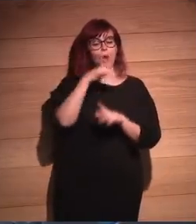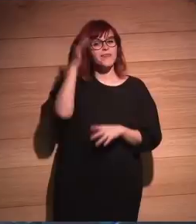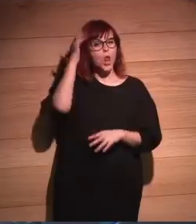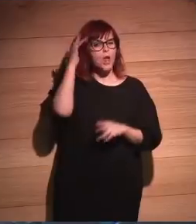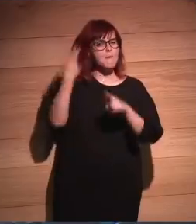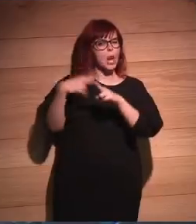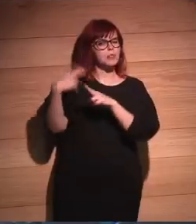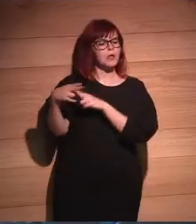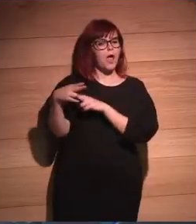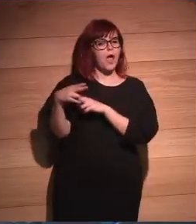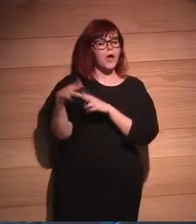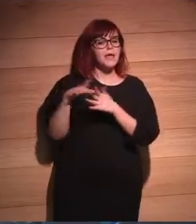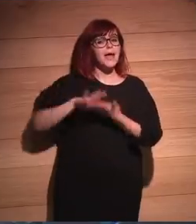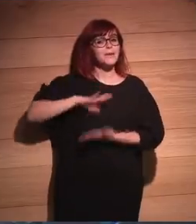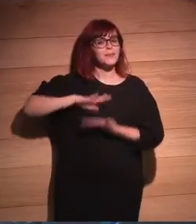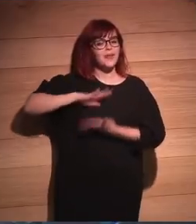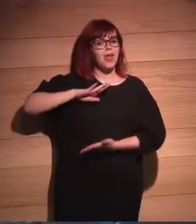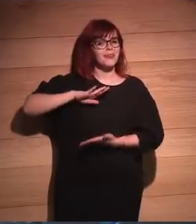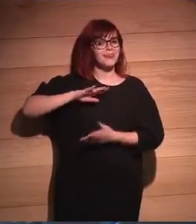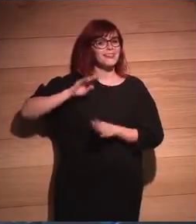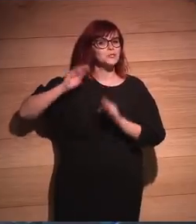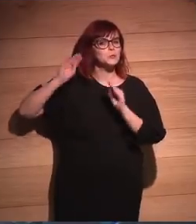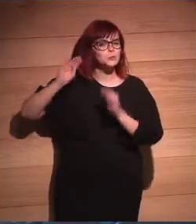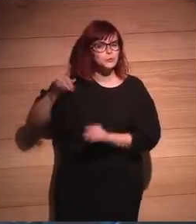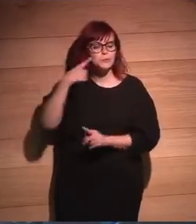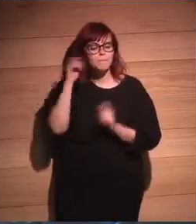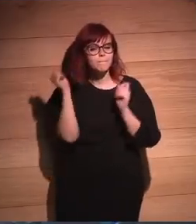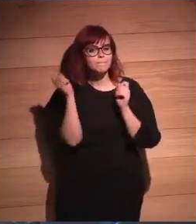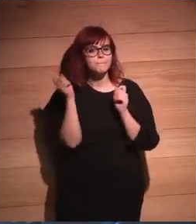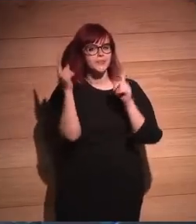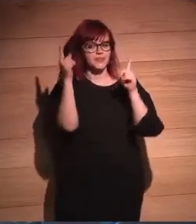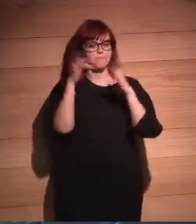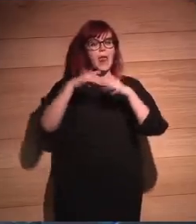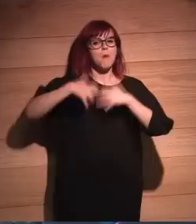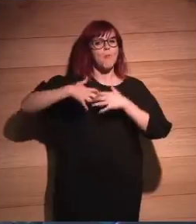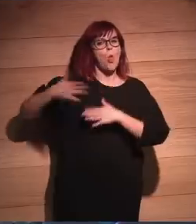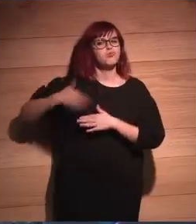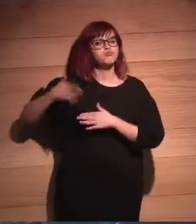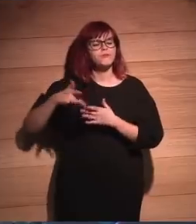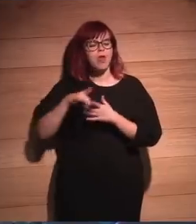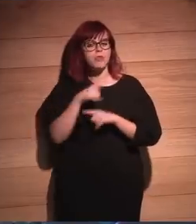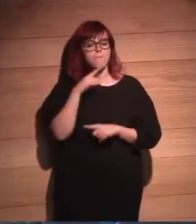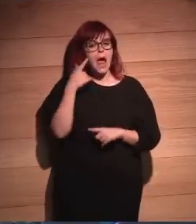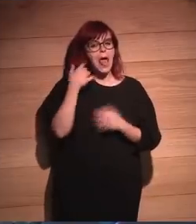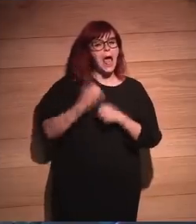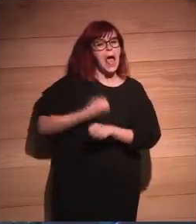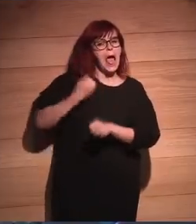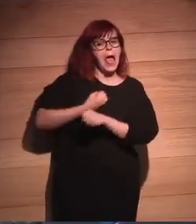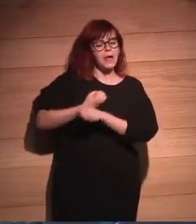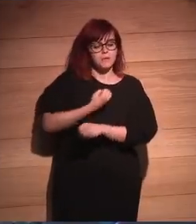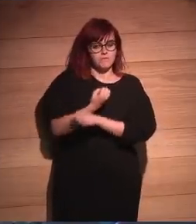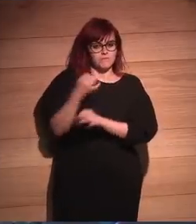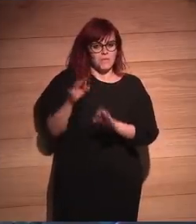ideología política a su capacidad, diríamos, para la productividad, para el rendimiento